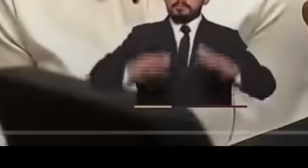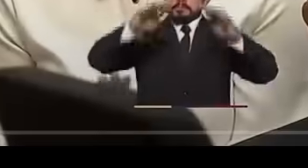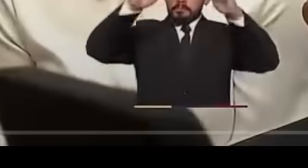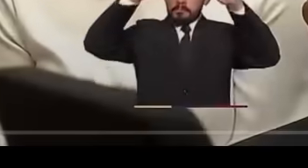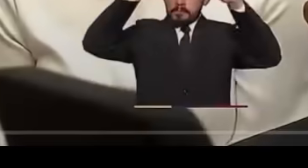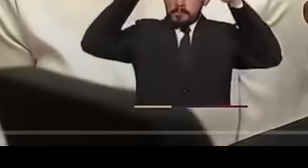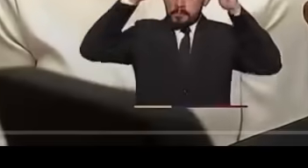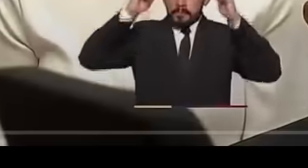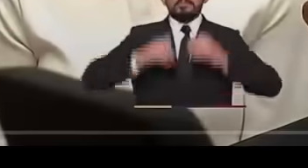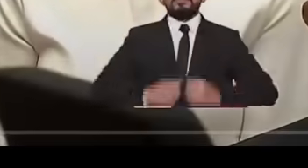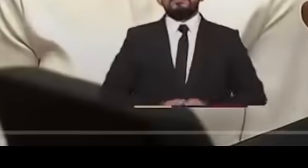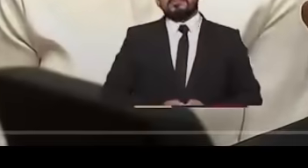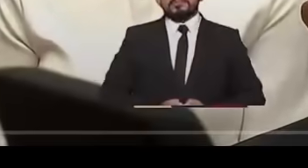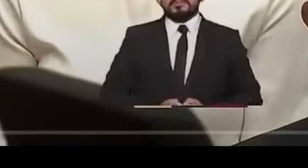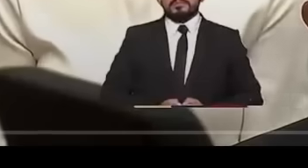¡Yuh! Ahí va la puñalada para Guillermo.